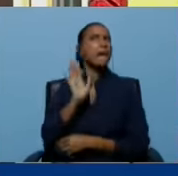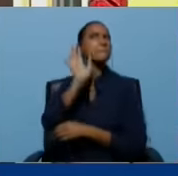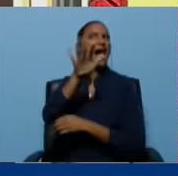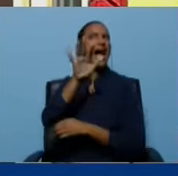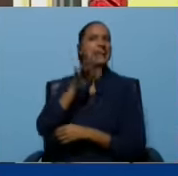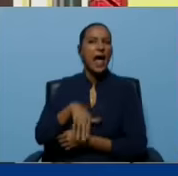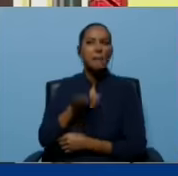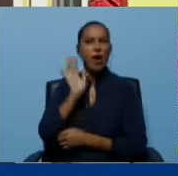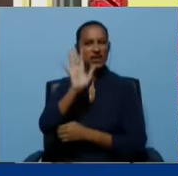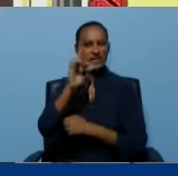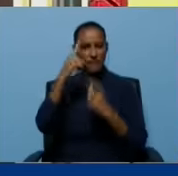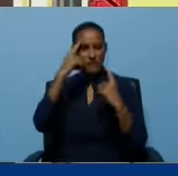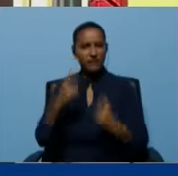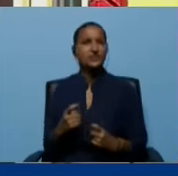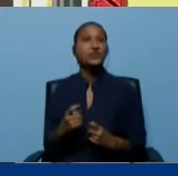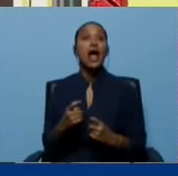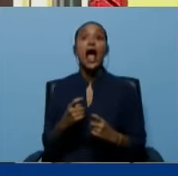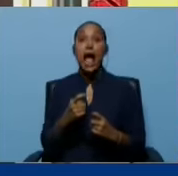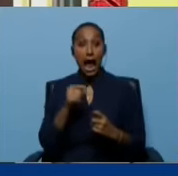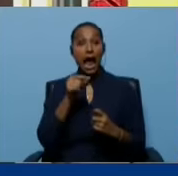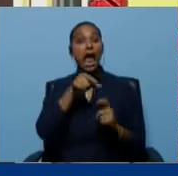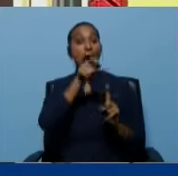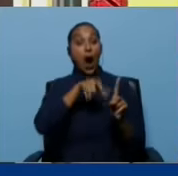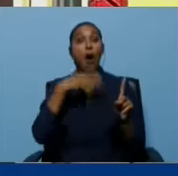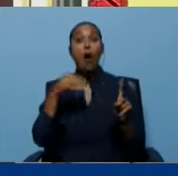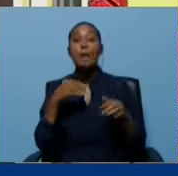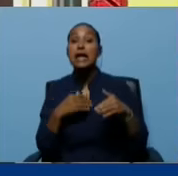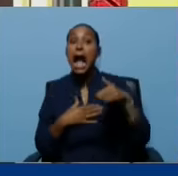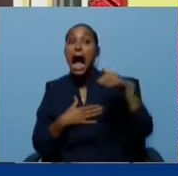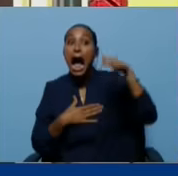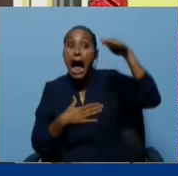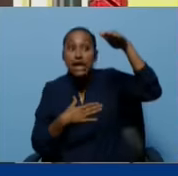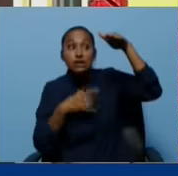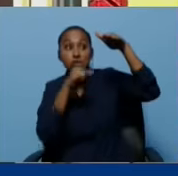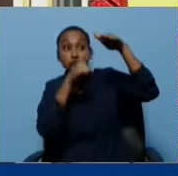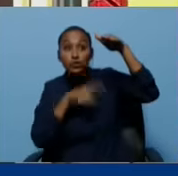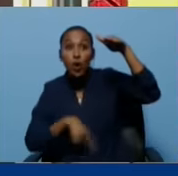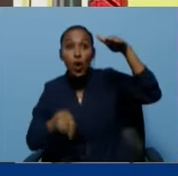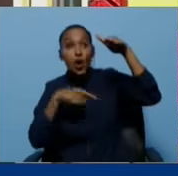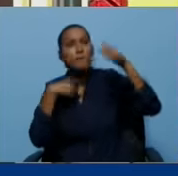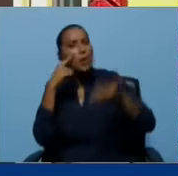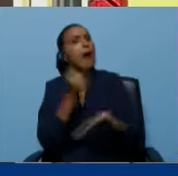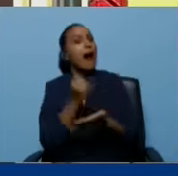basquetbolista. Buen tamaño tiene el muchacho. Lo probamos, juega bien básquet.